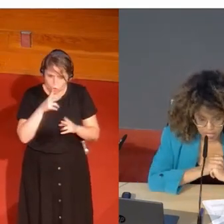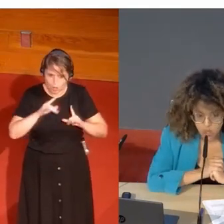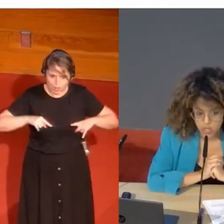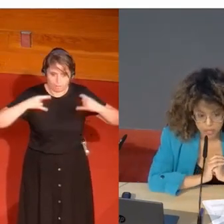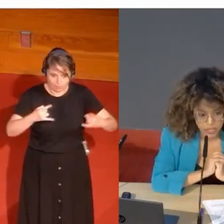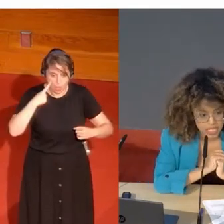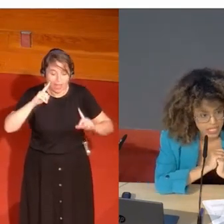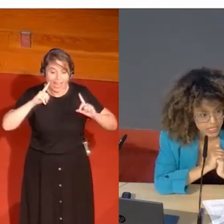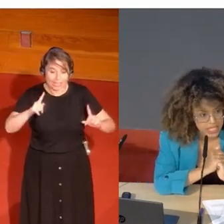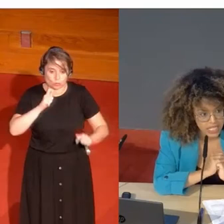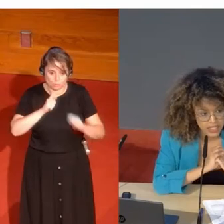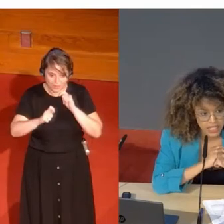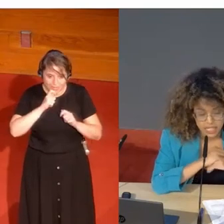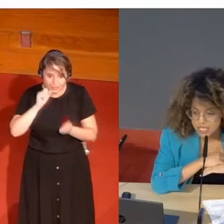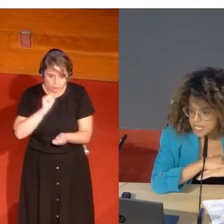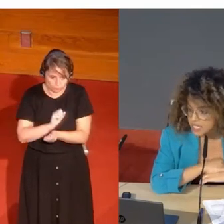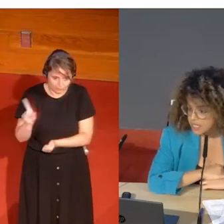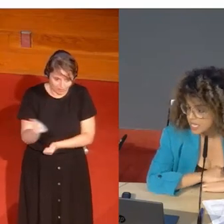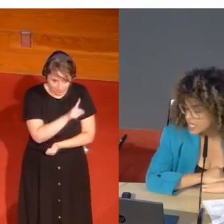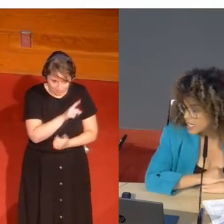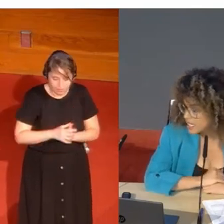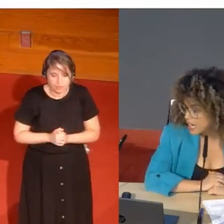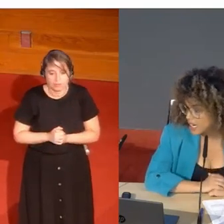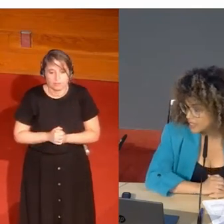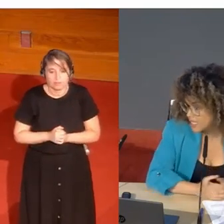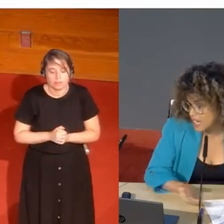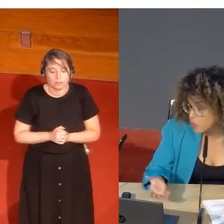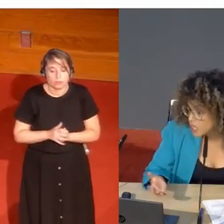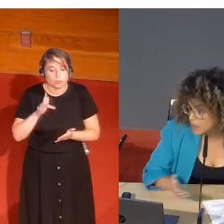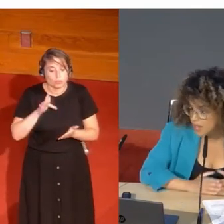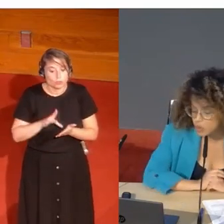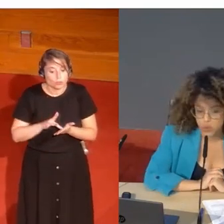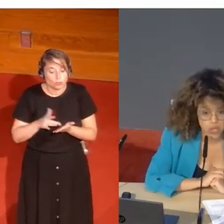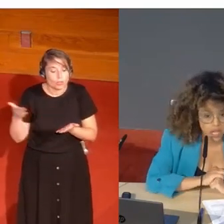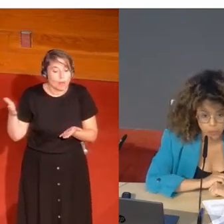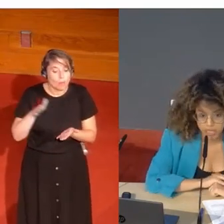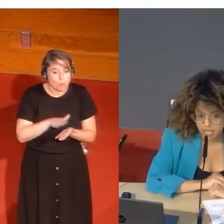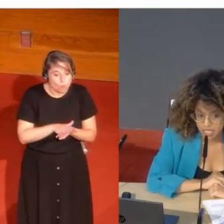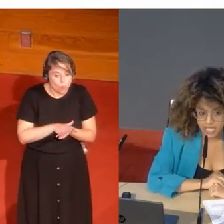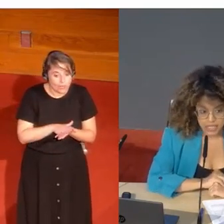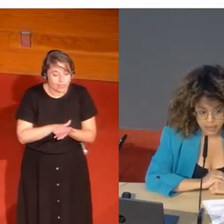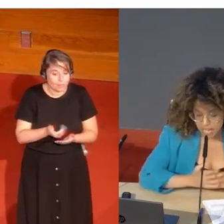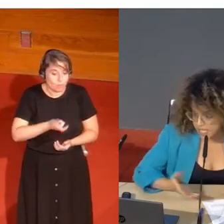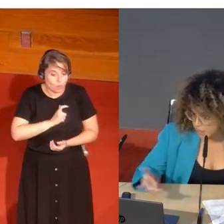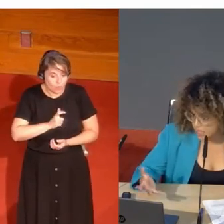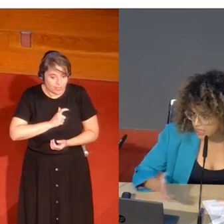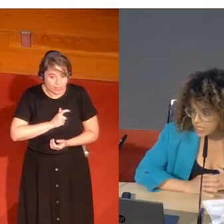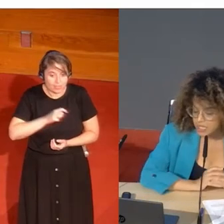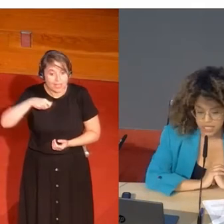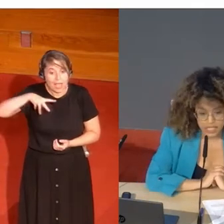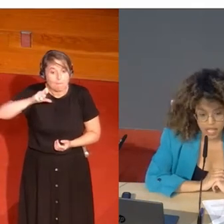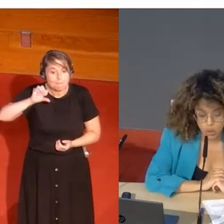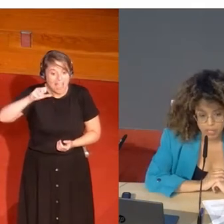a ver algún caso de periodistas iraníes encarceladas desde la desde la muerte bajo custodia de policial de